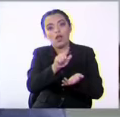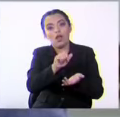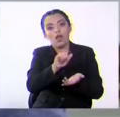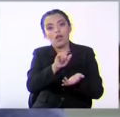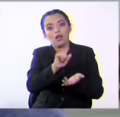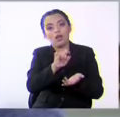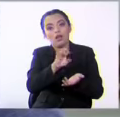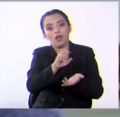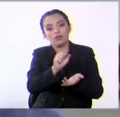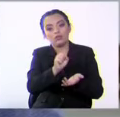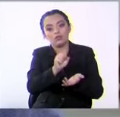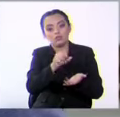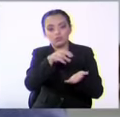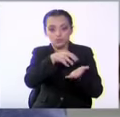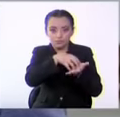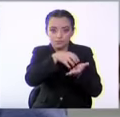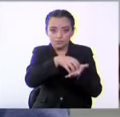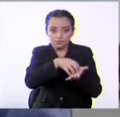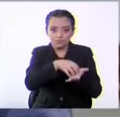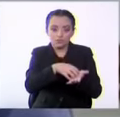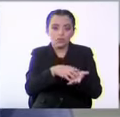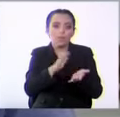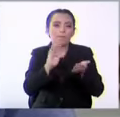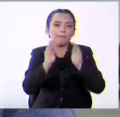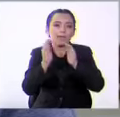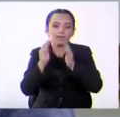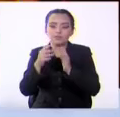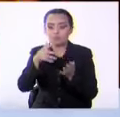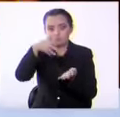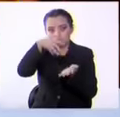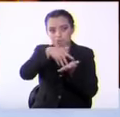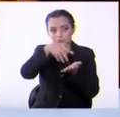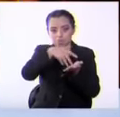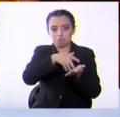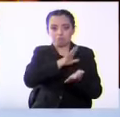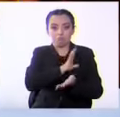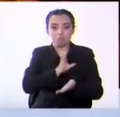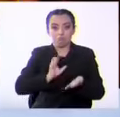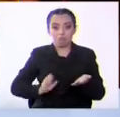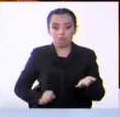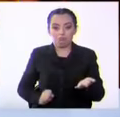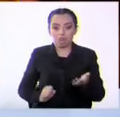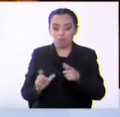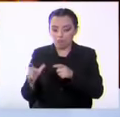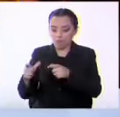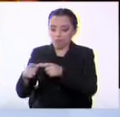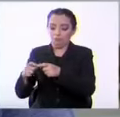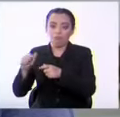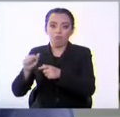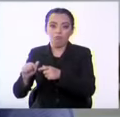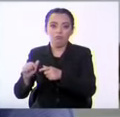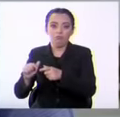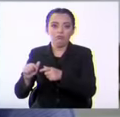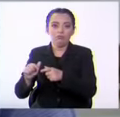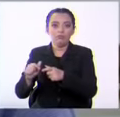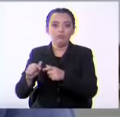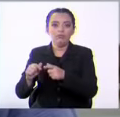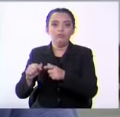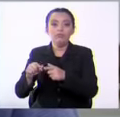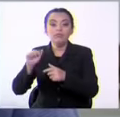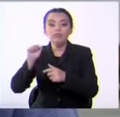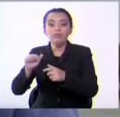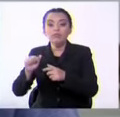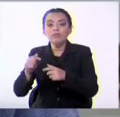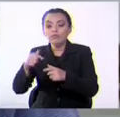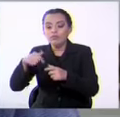acá es una población del Salvador y el alelo o los alelos que estamos viendo son los del tipo de sangre O, que